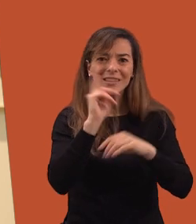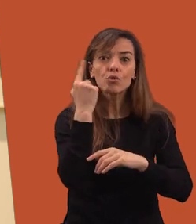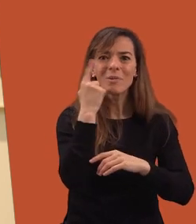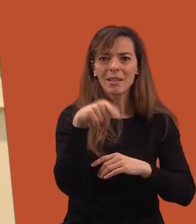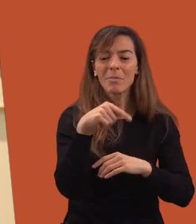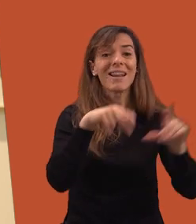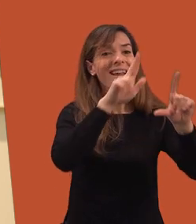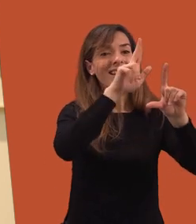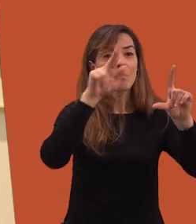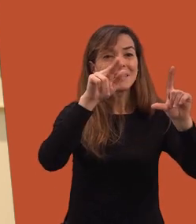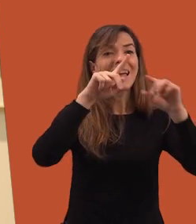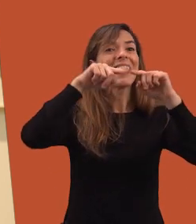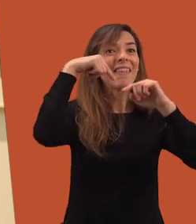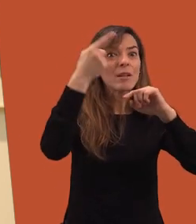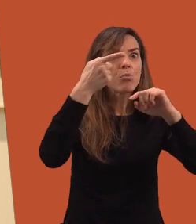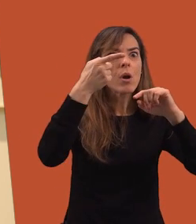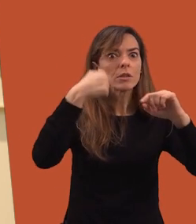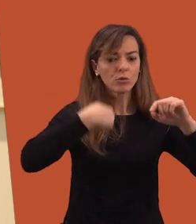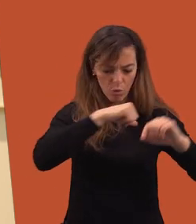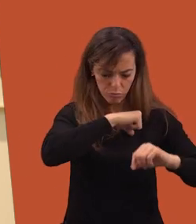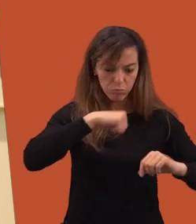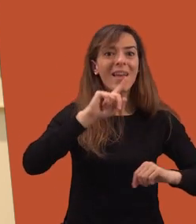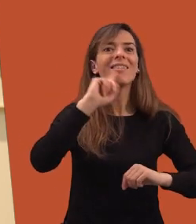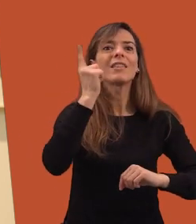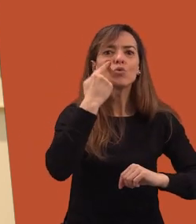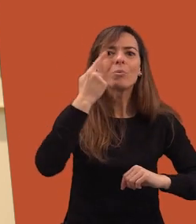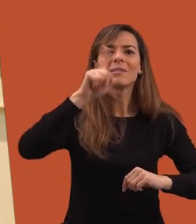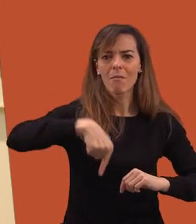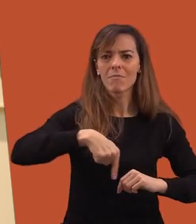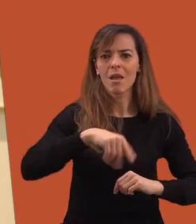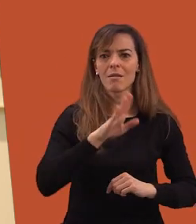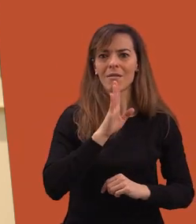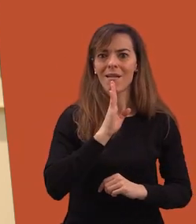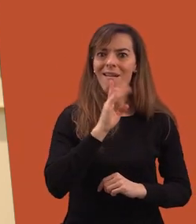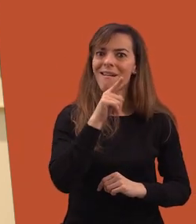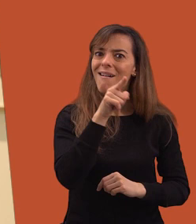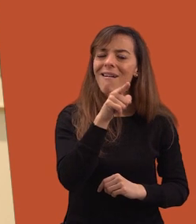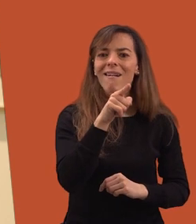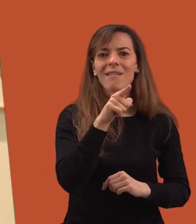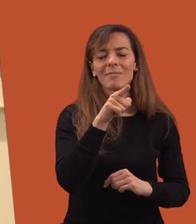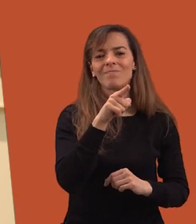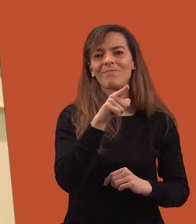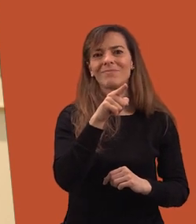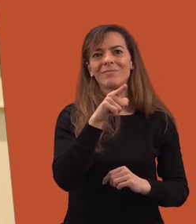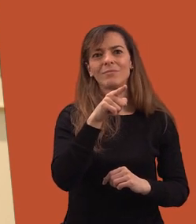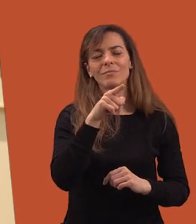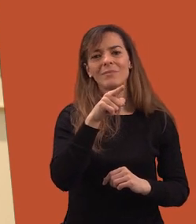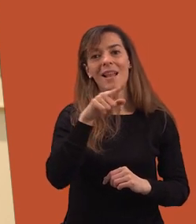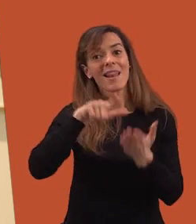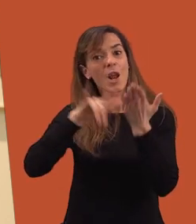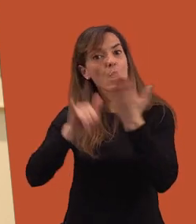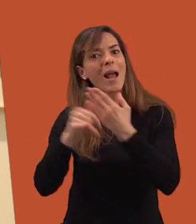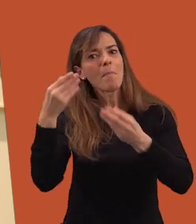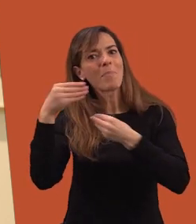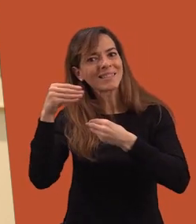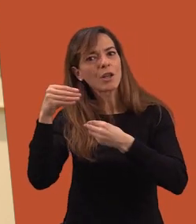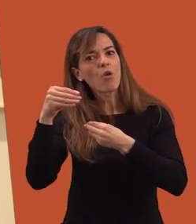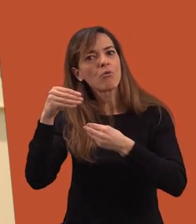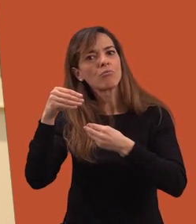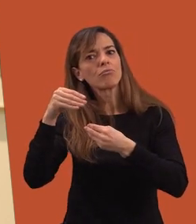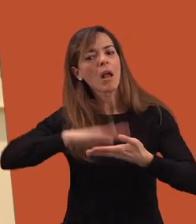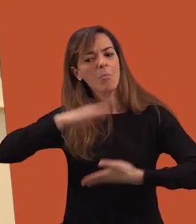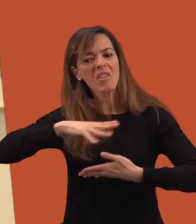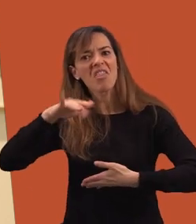es representarlo de alguna forma para poderlo descubrir él no que es una cosa que tiene tanto el